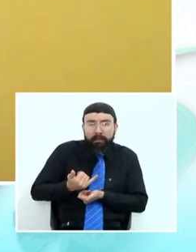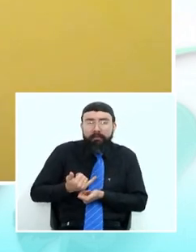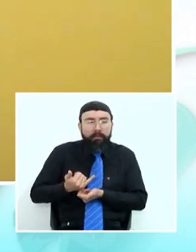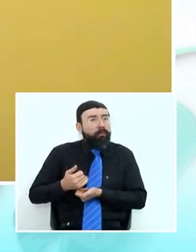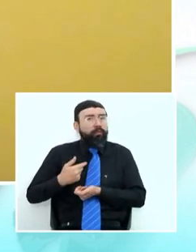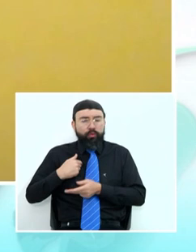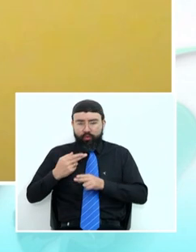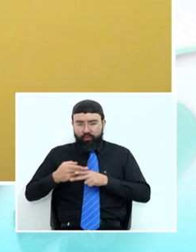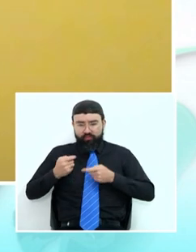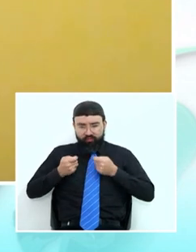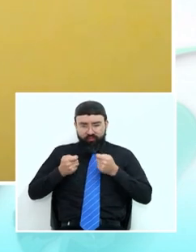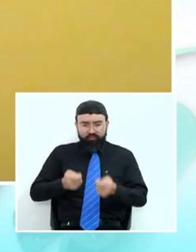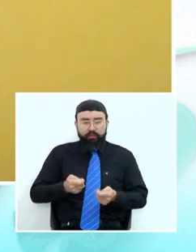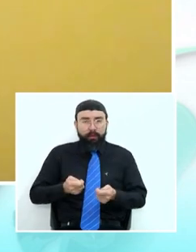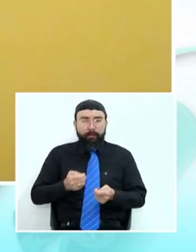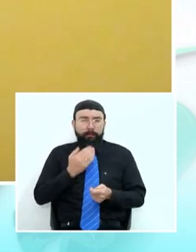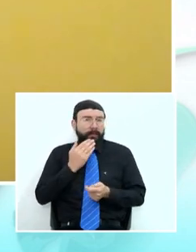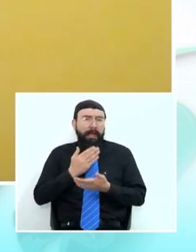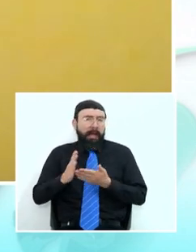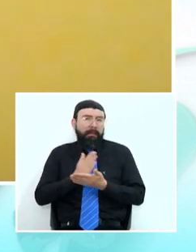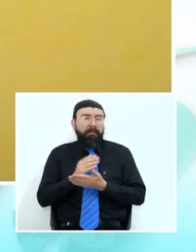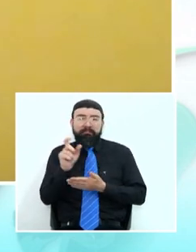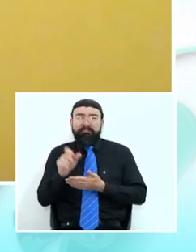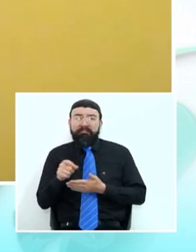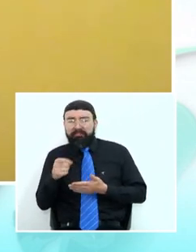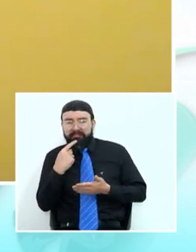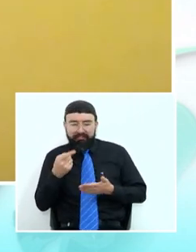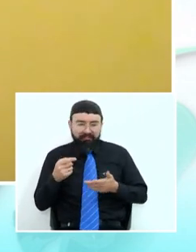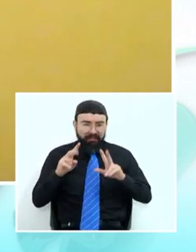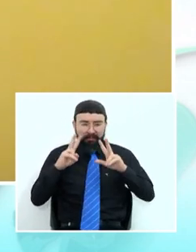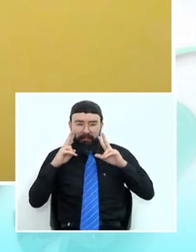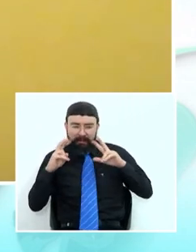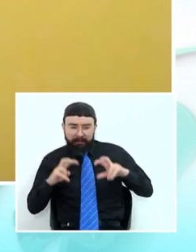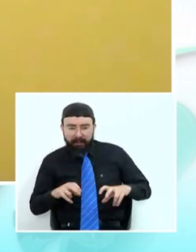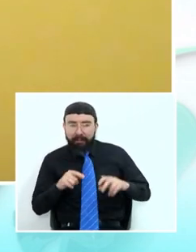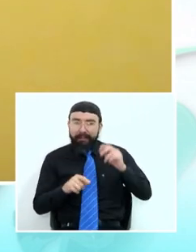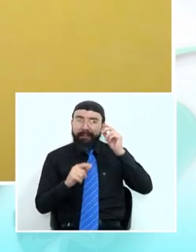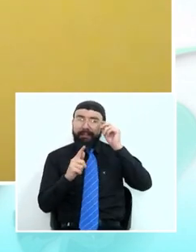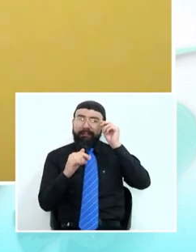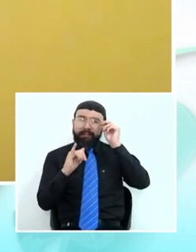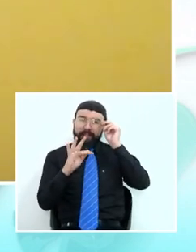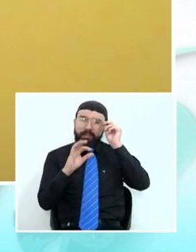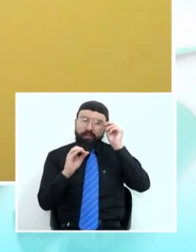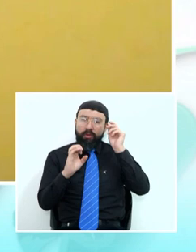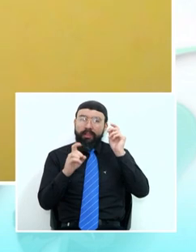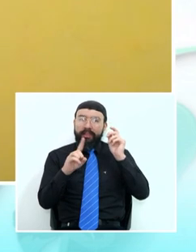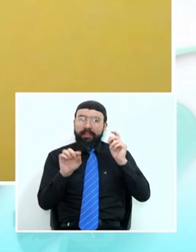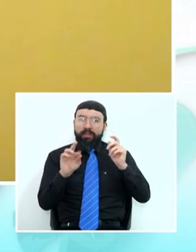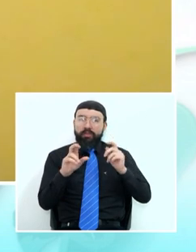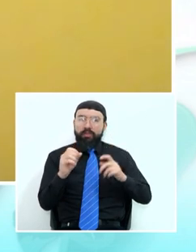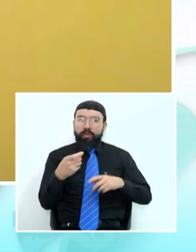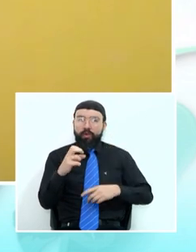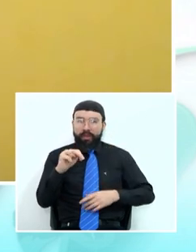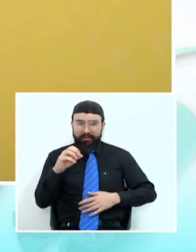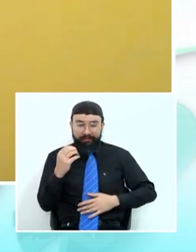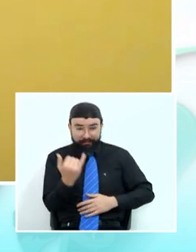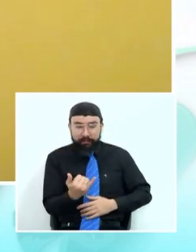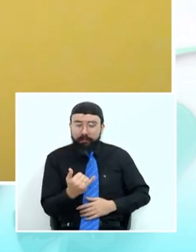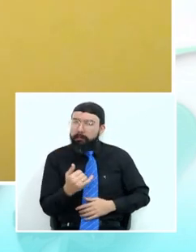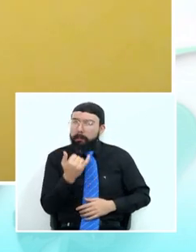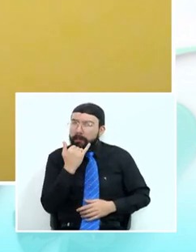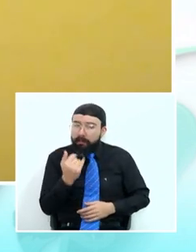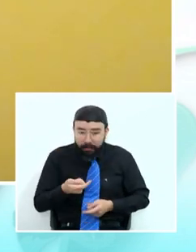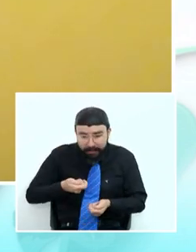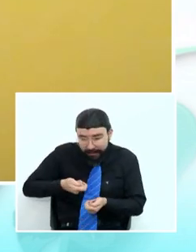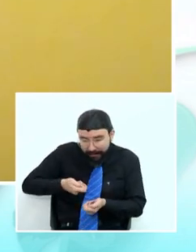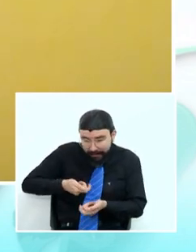aparte de quien maneja toda la parte de los fitoestrógenos, es que produce unos